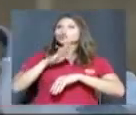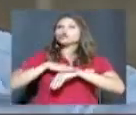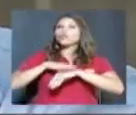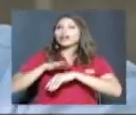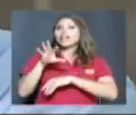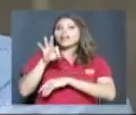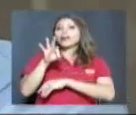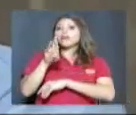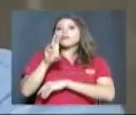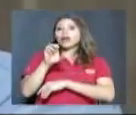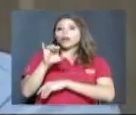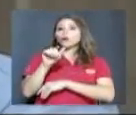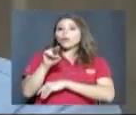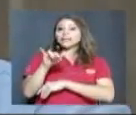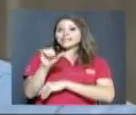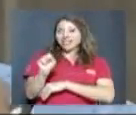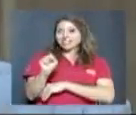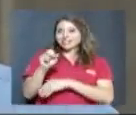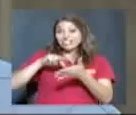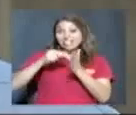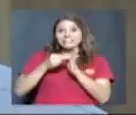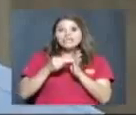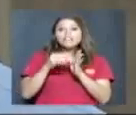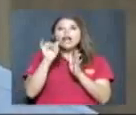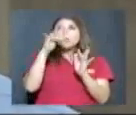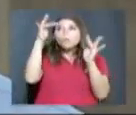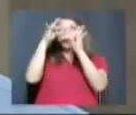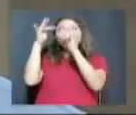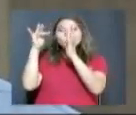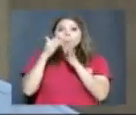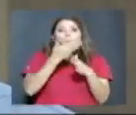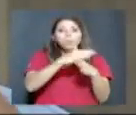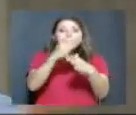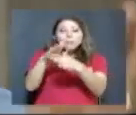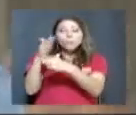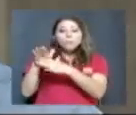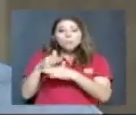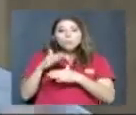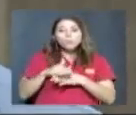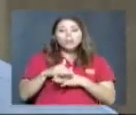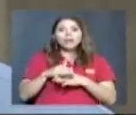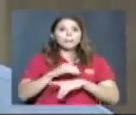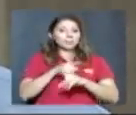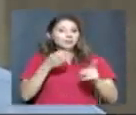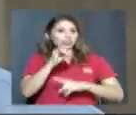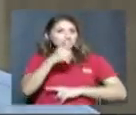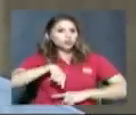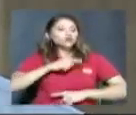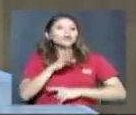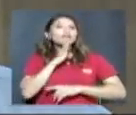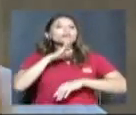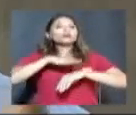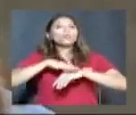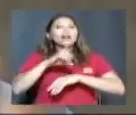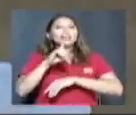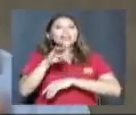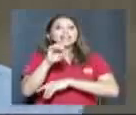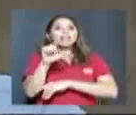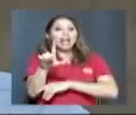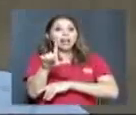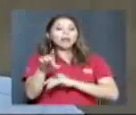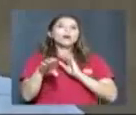teníamos pequeños cubículos, ¿verdad? Cuando hablamos de digital, estaremos hablando de que en lugar de que una persona nada más me venda, por decir, por